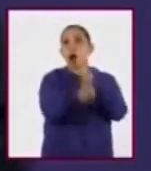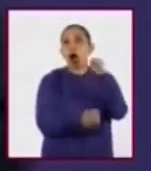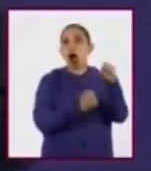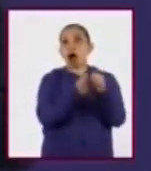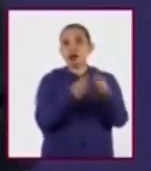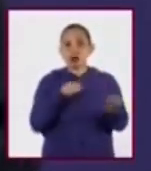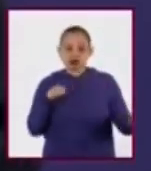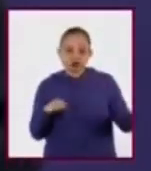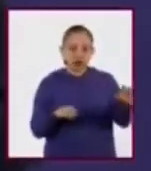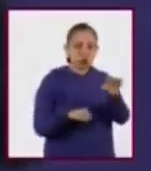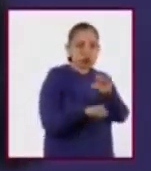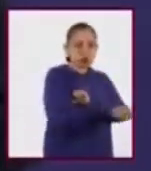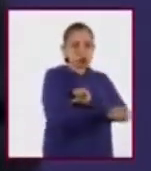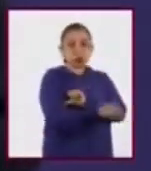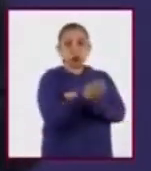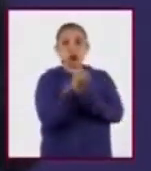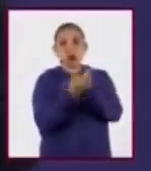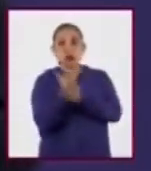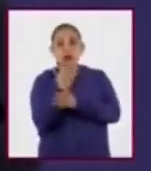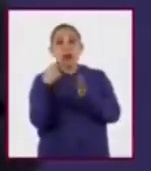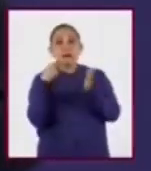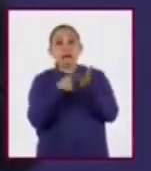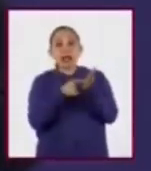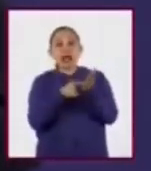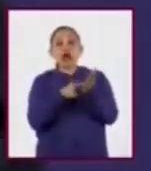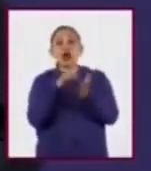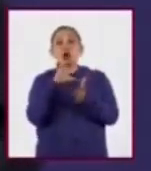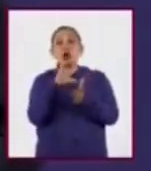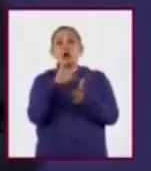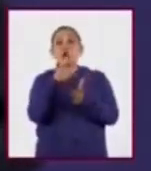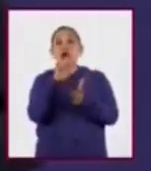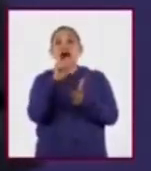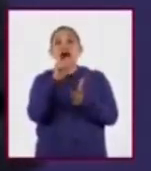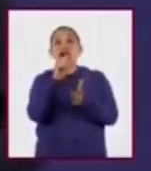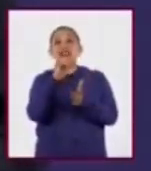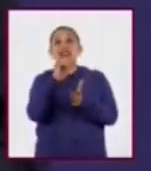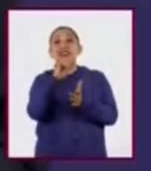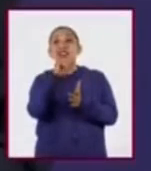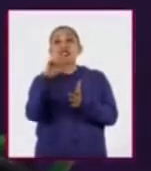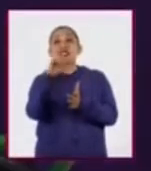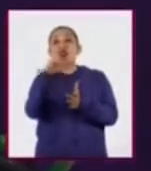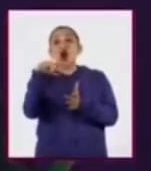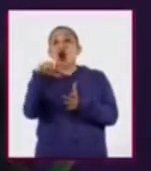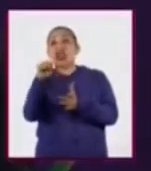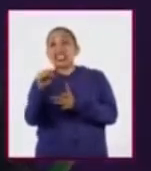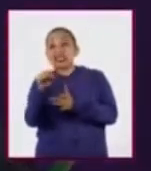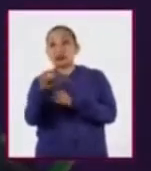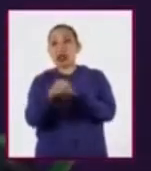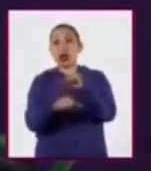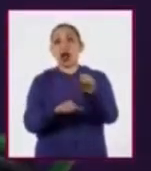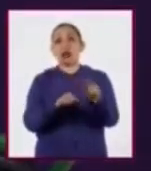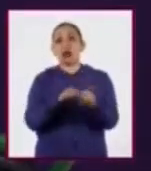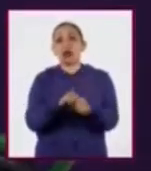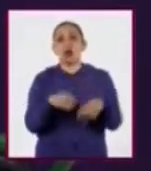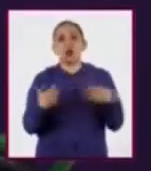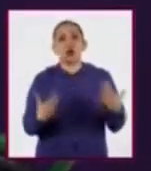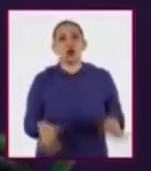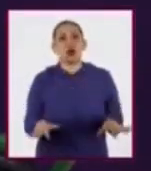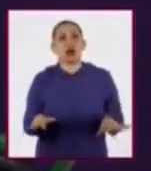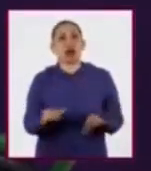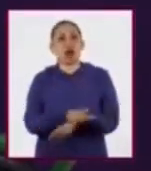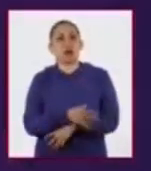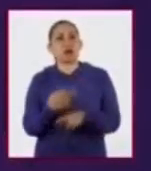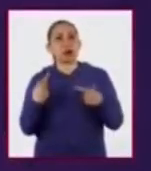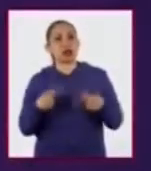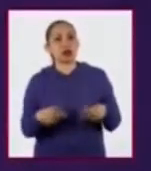años, unos 1.000 cuatrillones de átomos. ¿Cómo cambia la gente con el